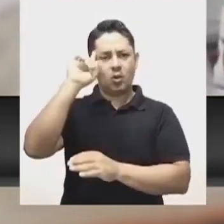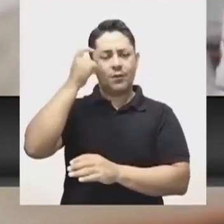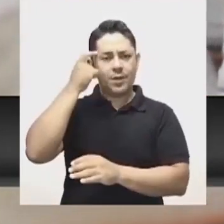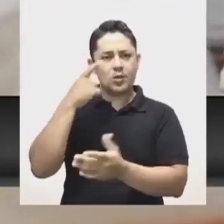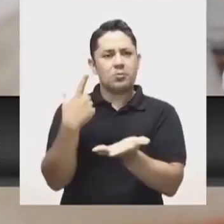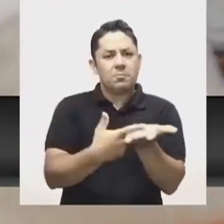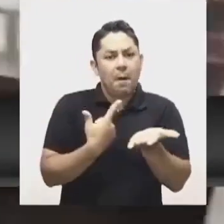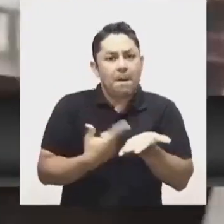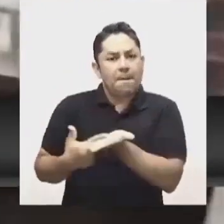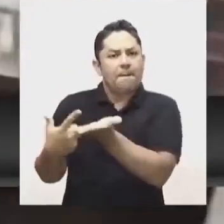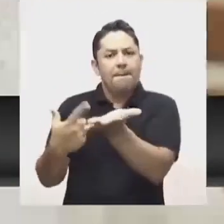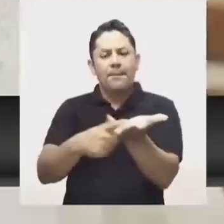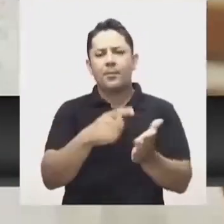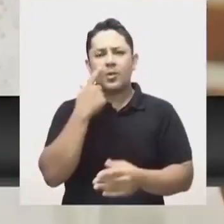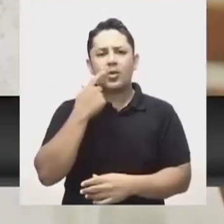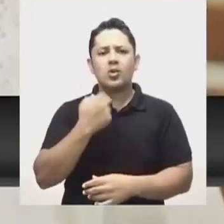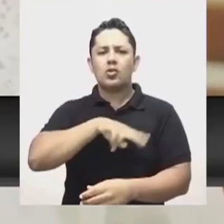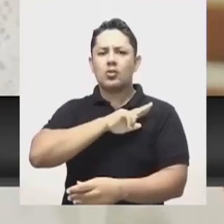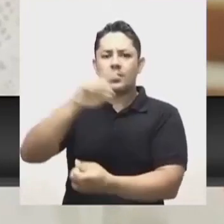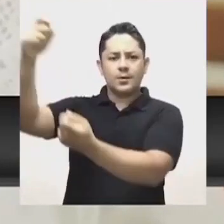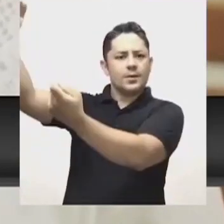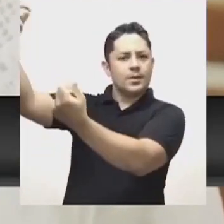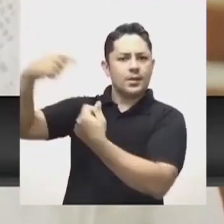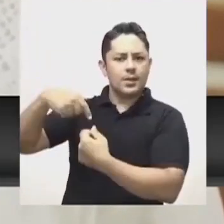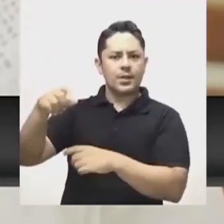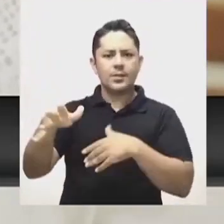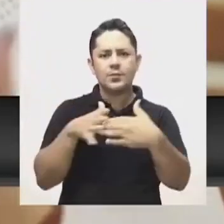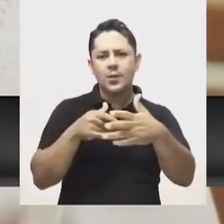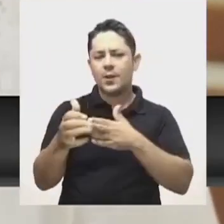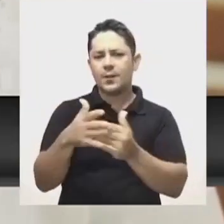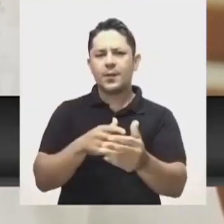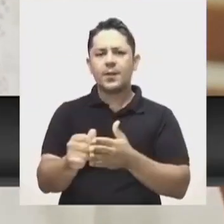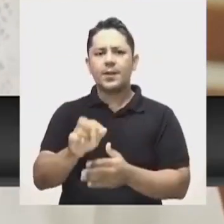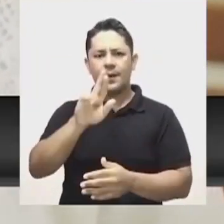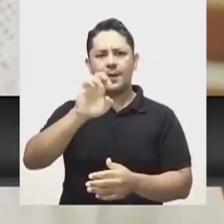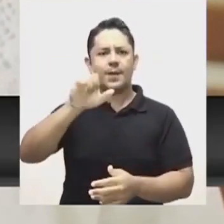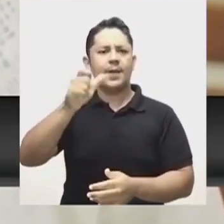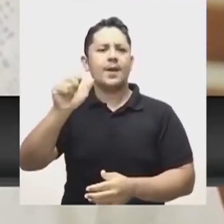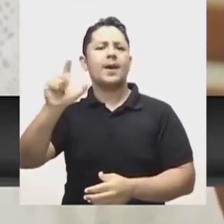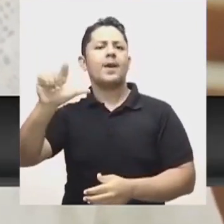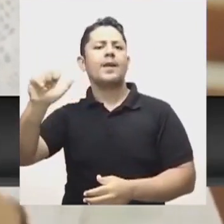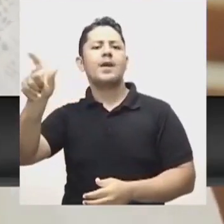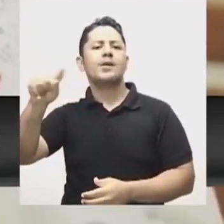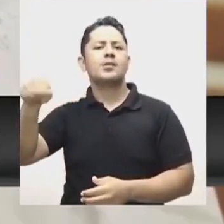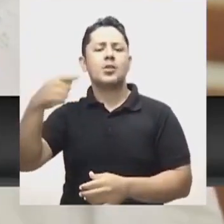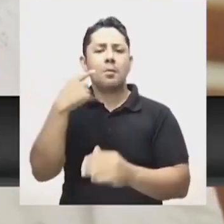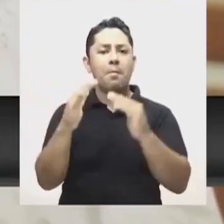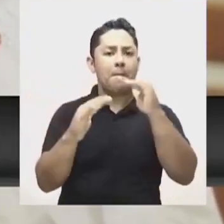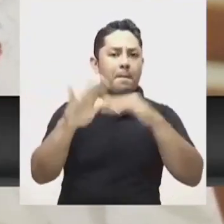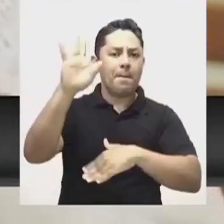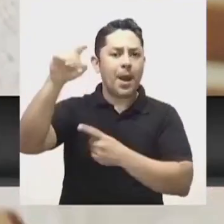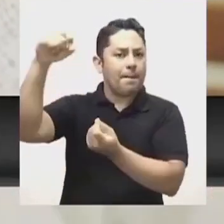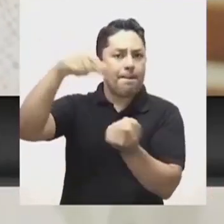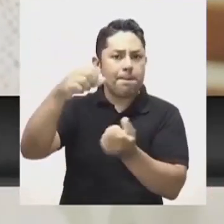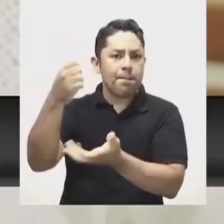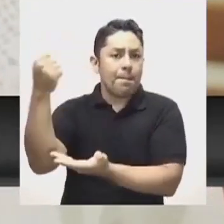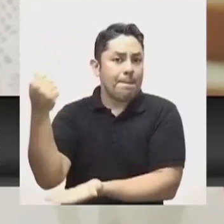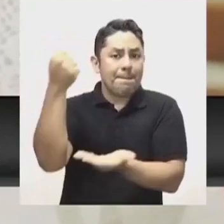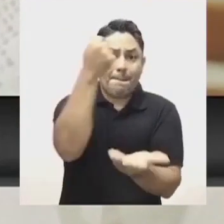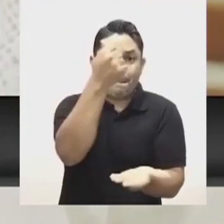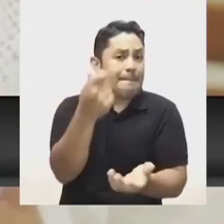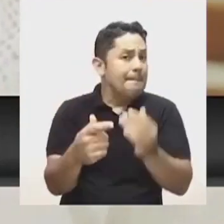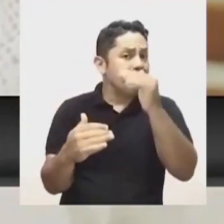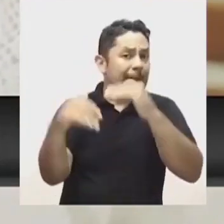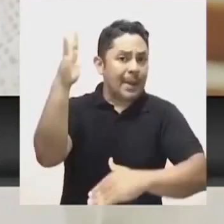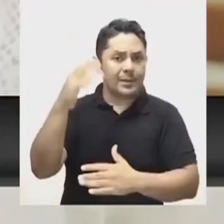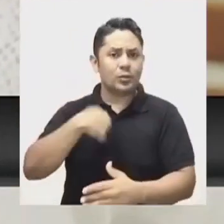con el mandatario. He logrado también que en regalías el departamento también haya aumentado sustancialmente el presupuesto, y